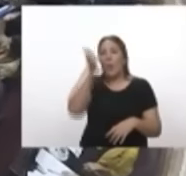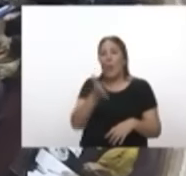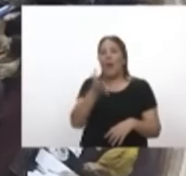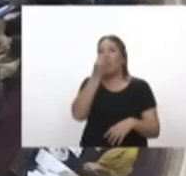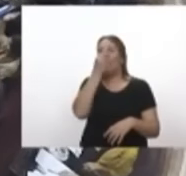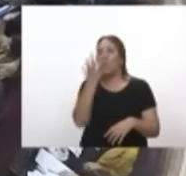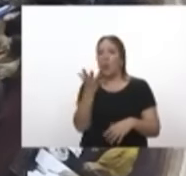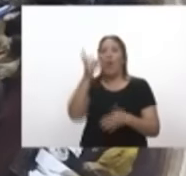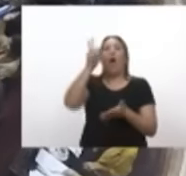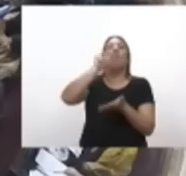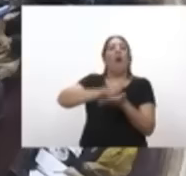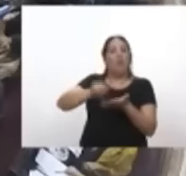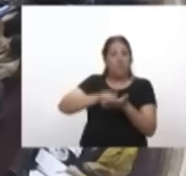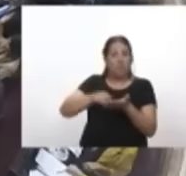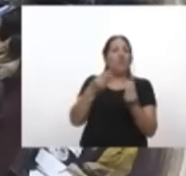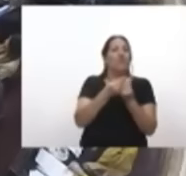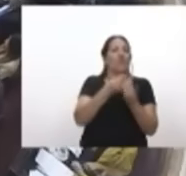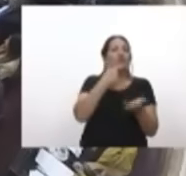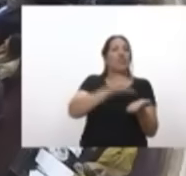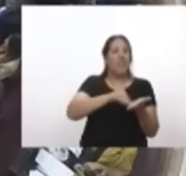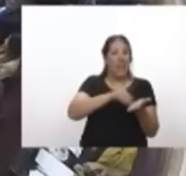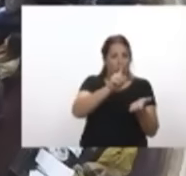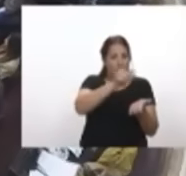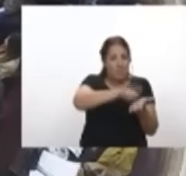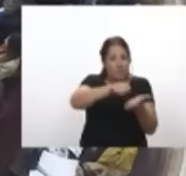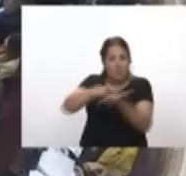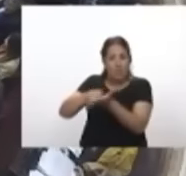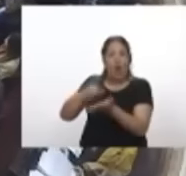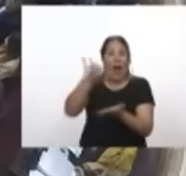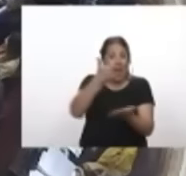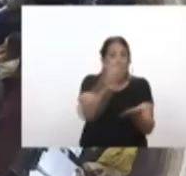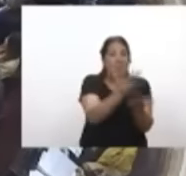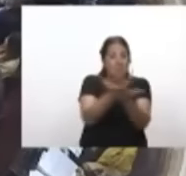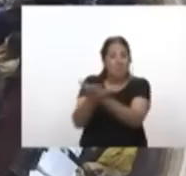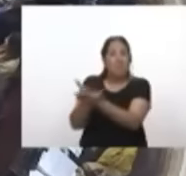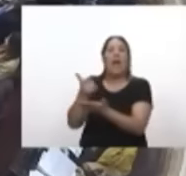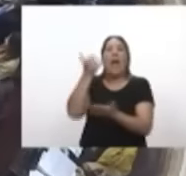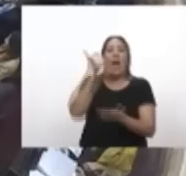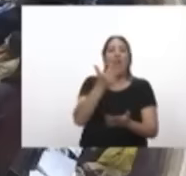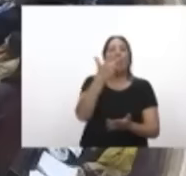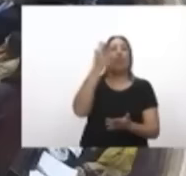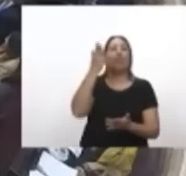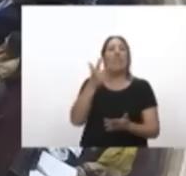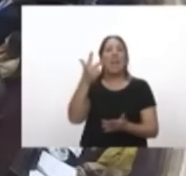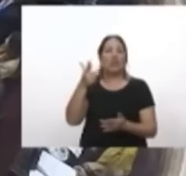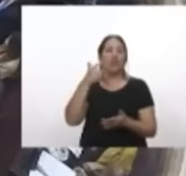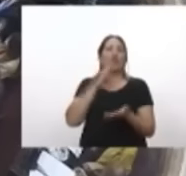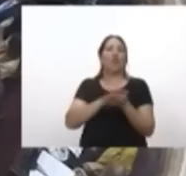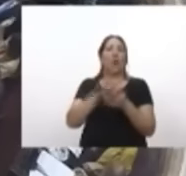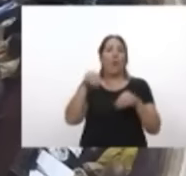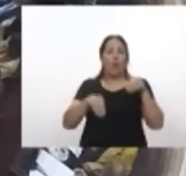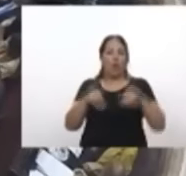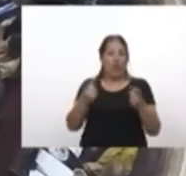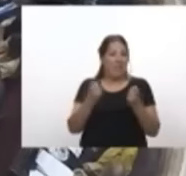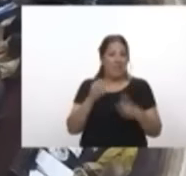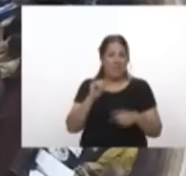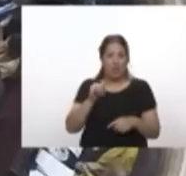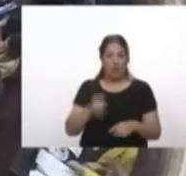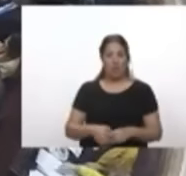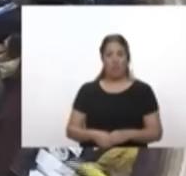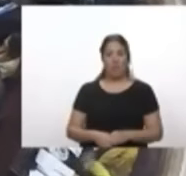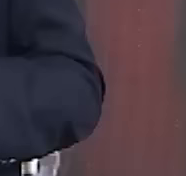había comentado que estaba a favor de un aumento tanto en senadores y diputados del 30%, que entiendo, no es un aumento, sino un ajuste por inflación. No, pero ahí dijo que no, que